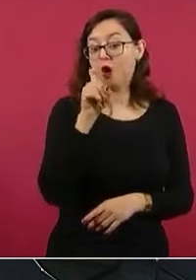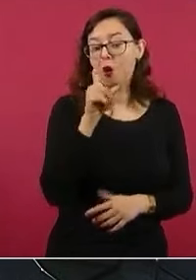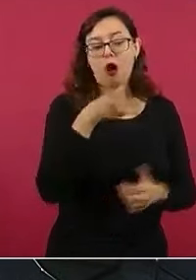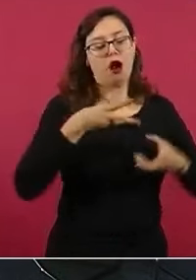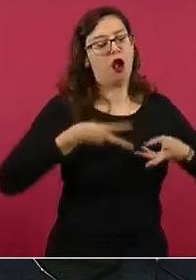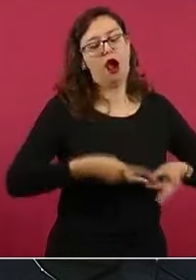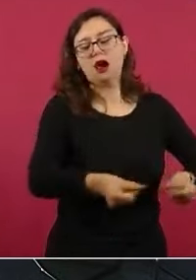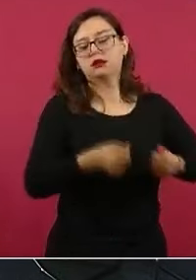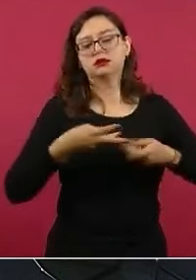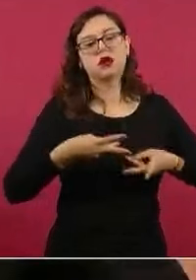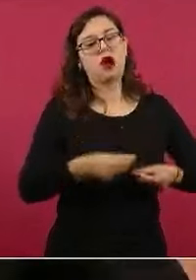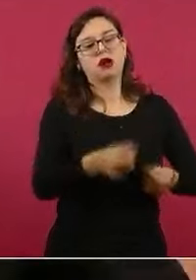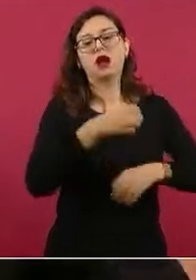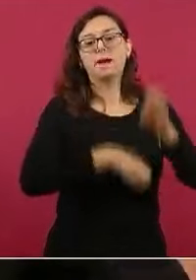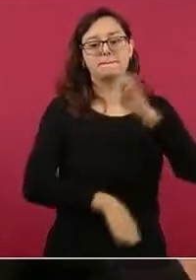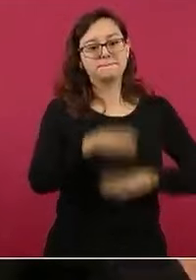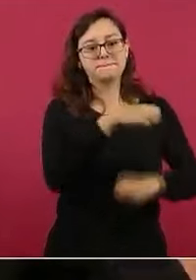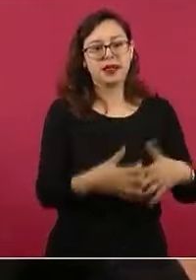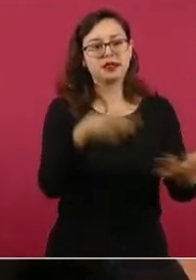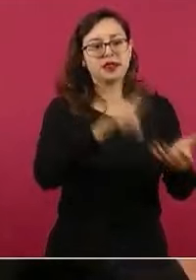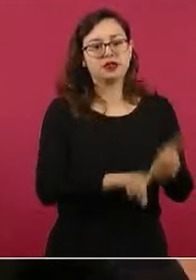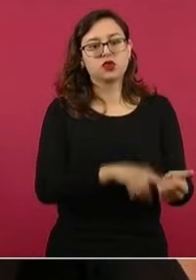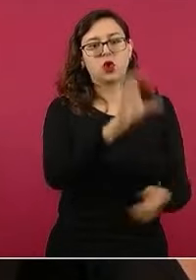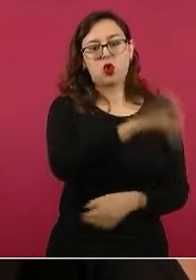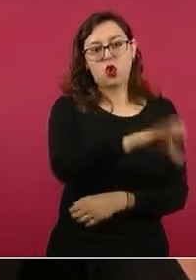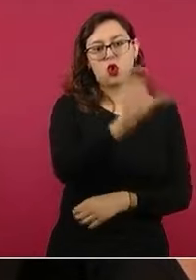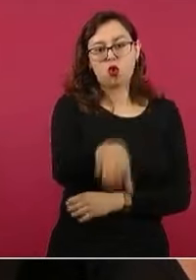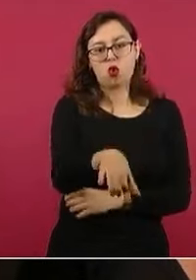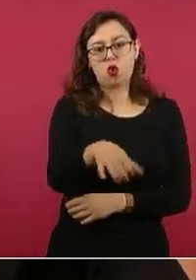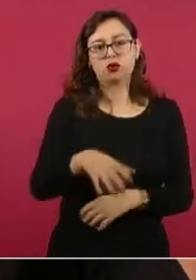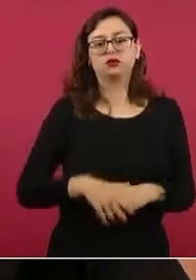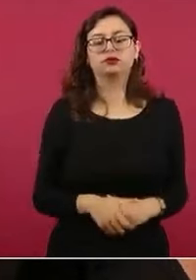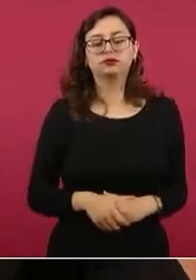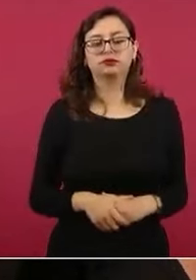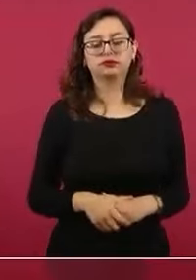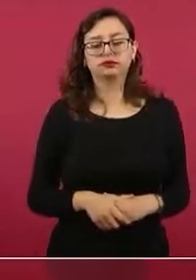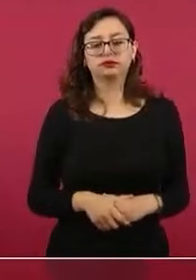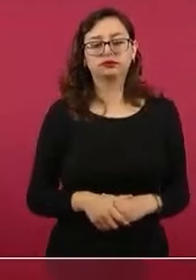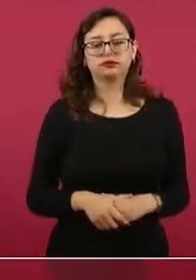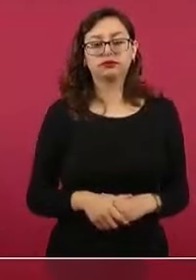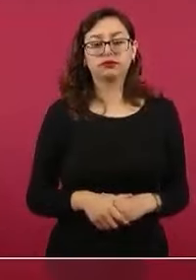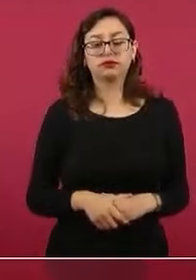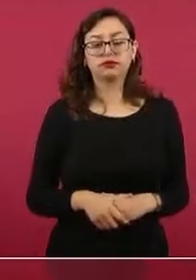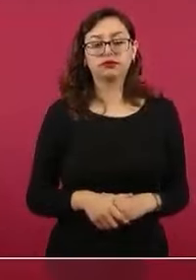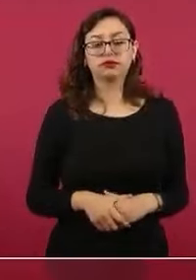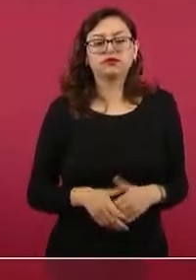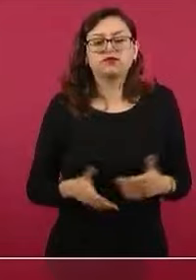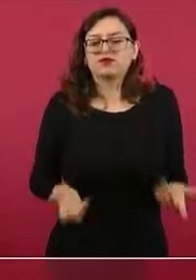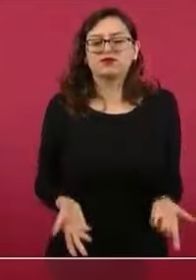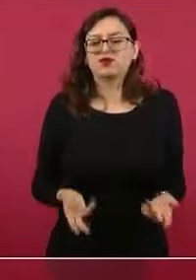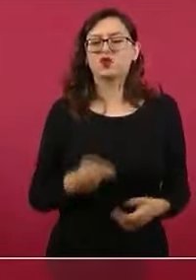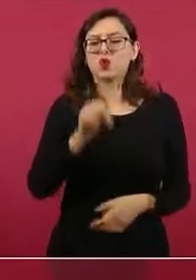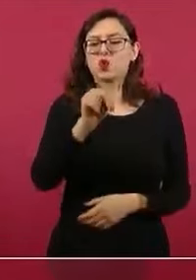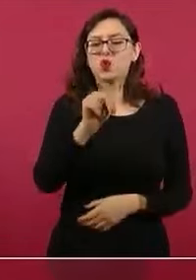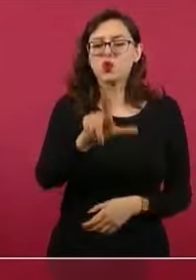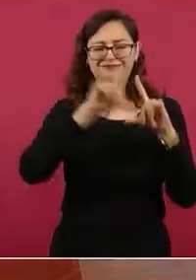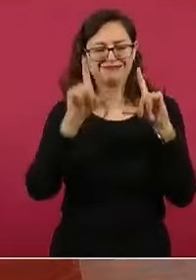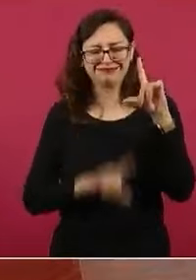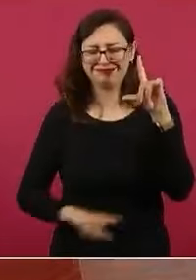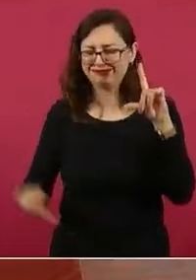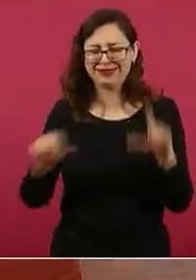le explota el agua para la Coca-Cola. Entonces, y además, y esto no es el caso de Nuevo León, esto es una cosa